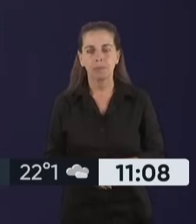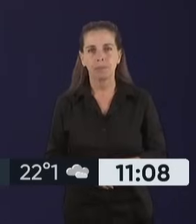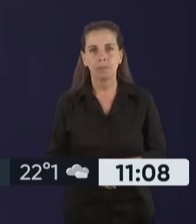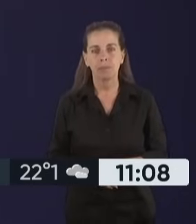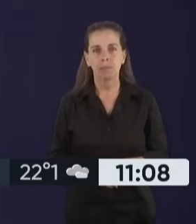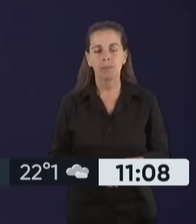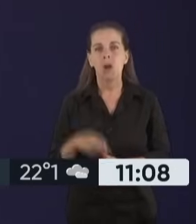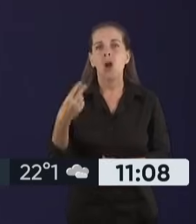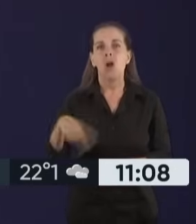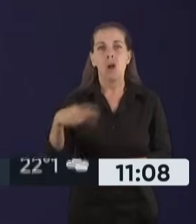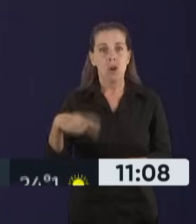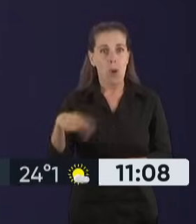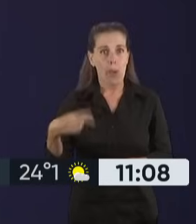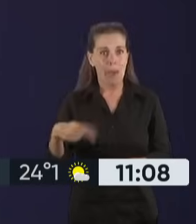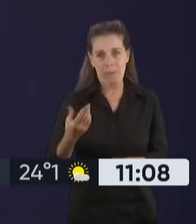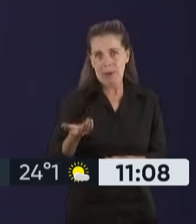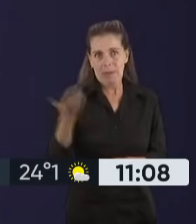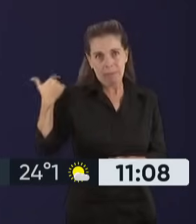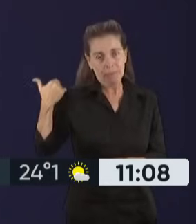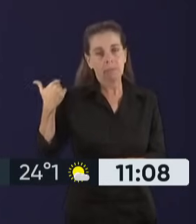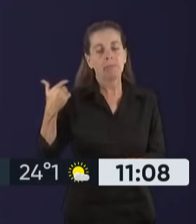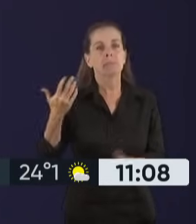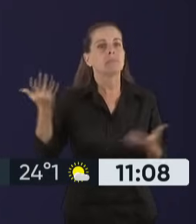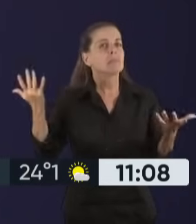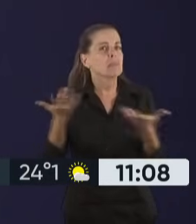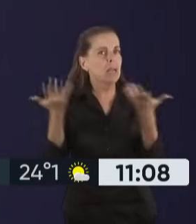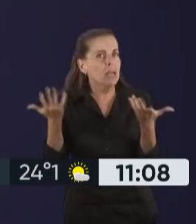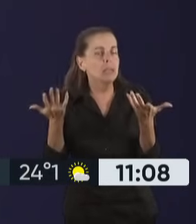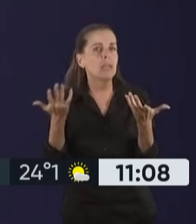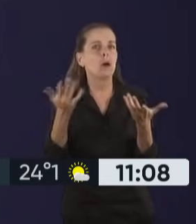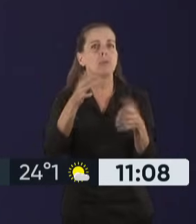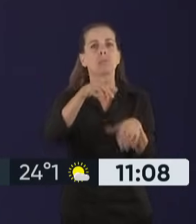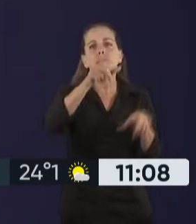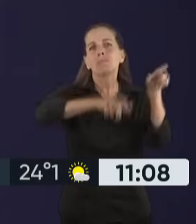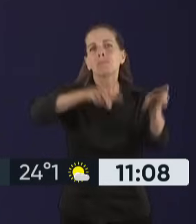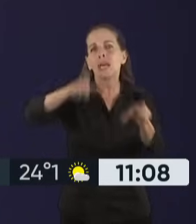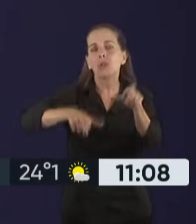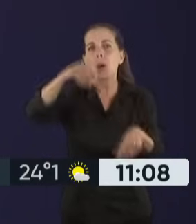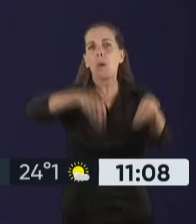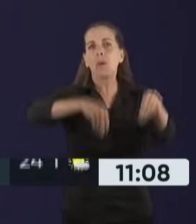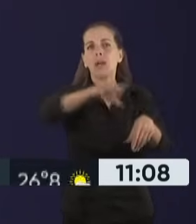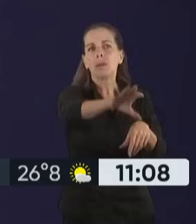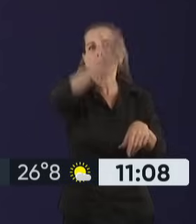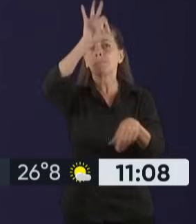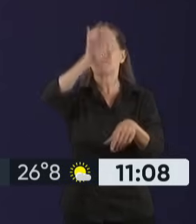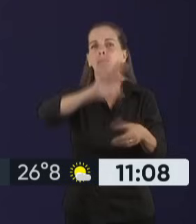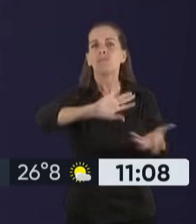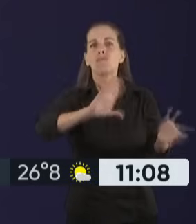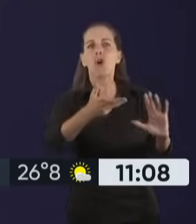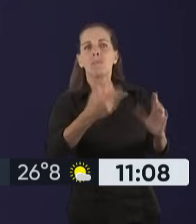En noviembre, el pueblo argentino decidió de manera inequívoca avanzar por un camino nuevo. Casi